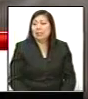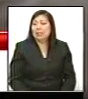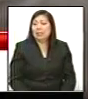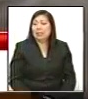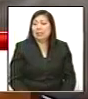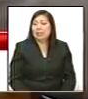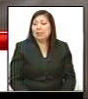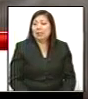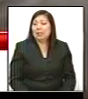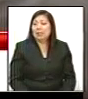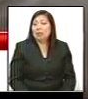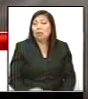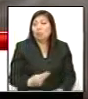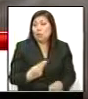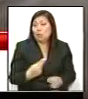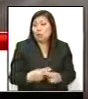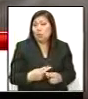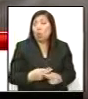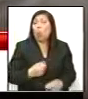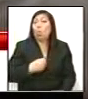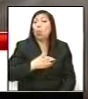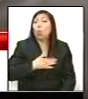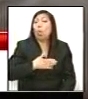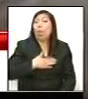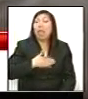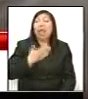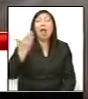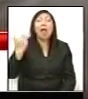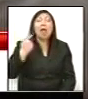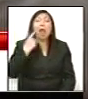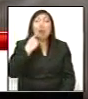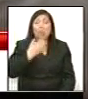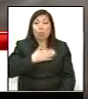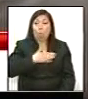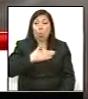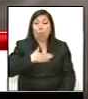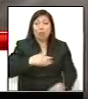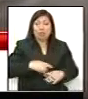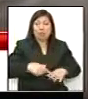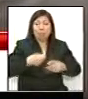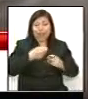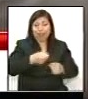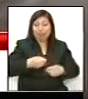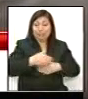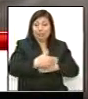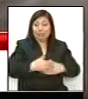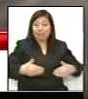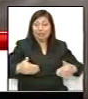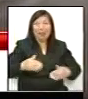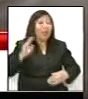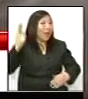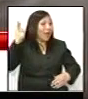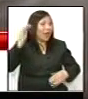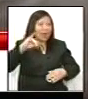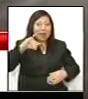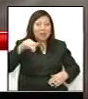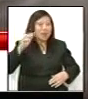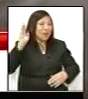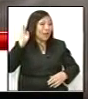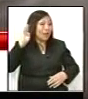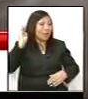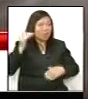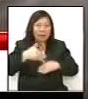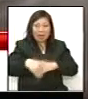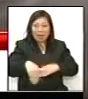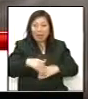Prado es un nombre del dueño de la tierra. Porque fue rector de San Marcos como 100 rectores que ha tenido San Marcos, y